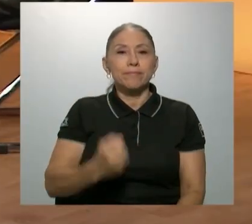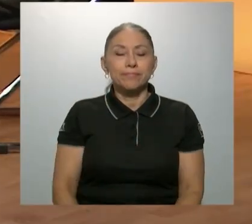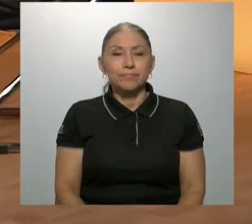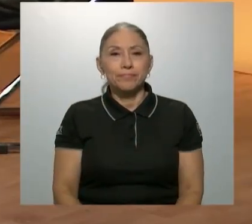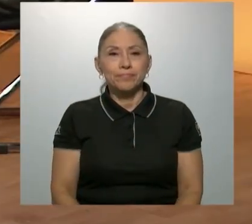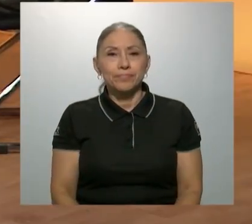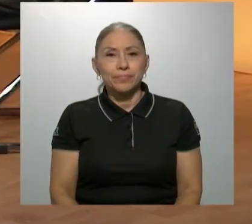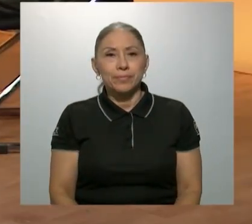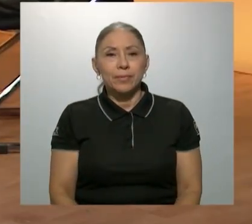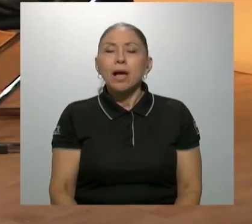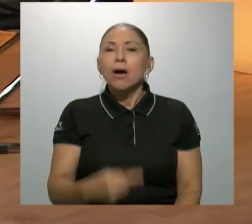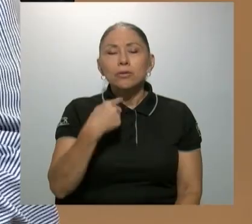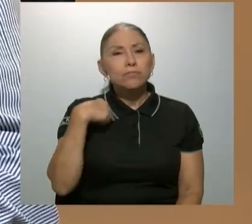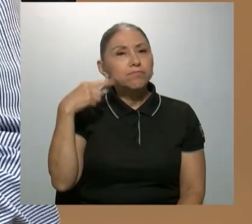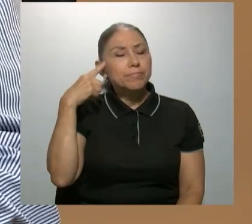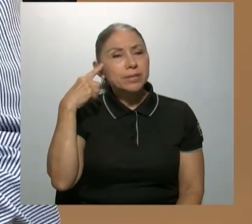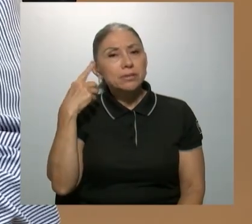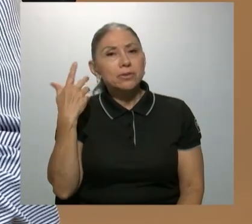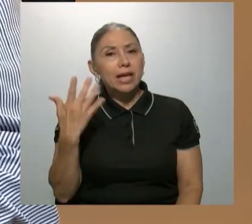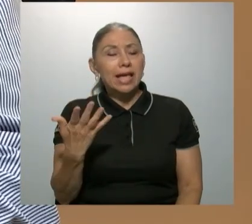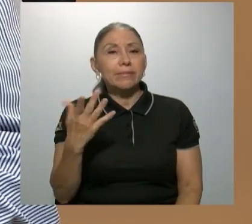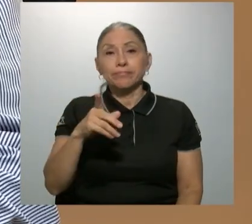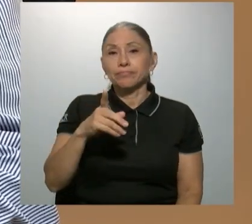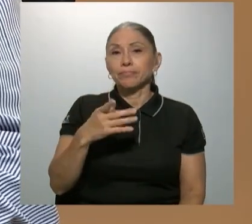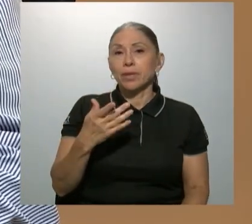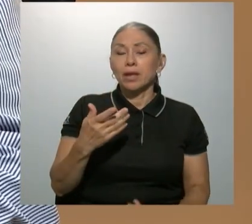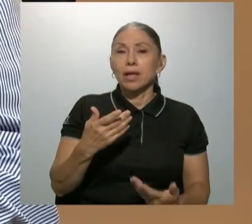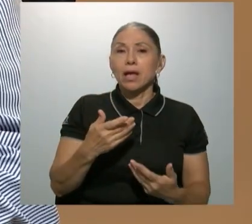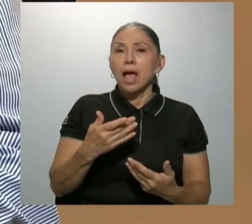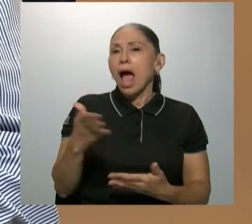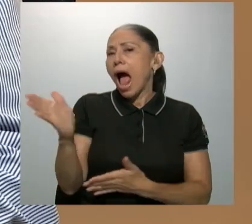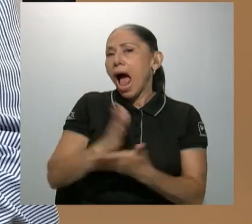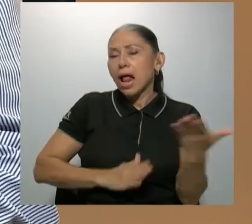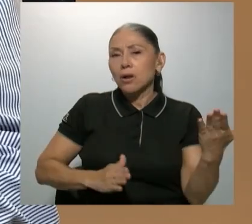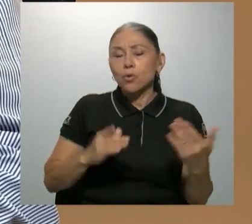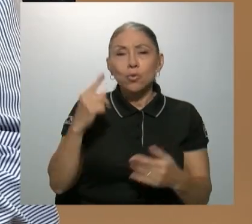Ahora, a mí me parece que una cosa que habría que pensar es